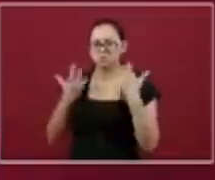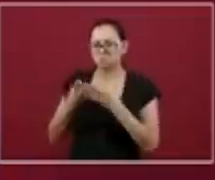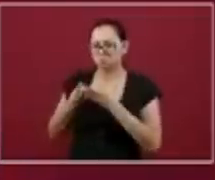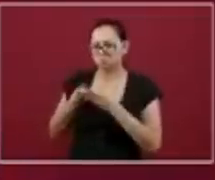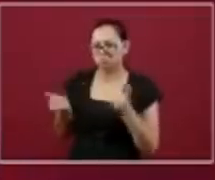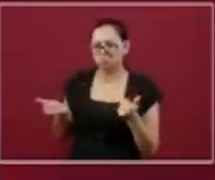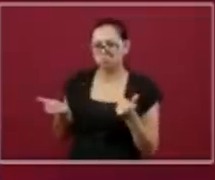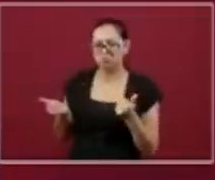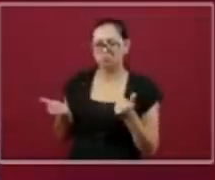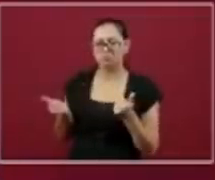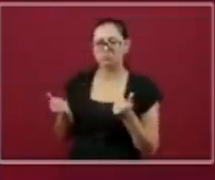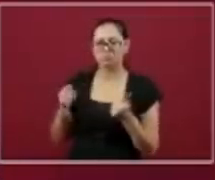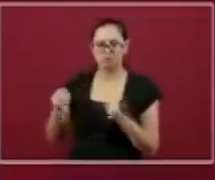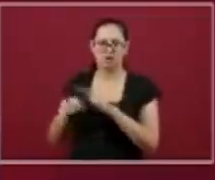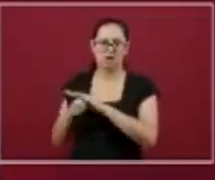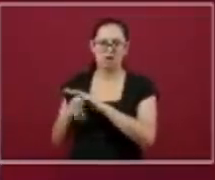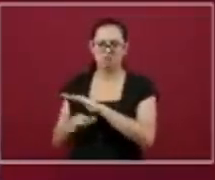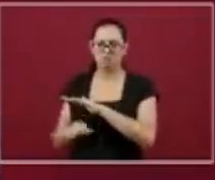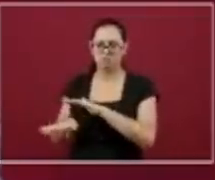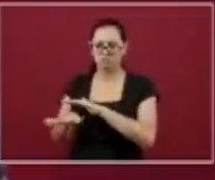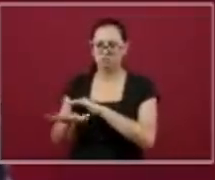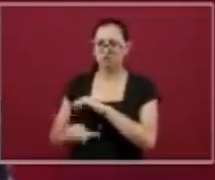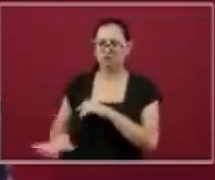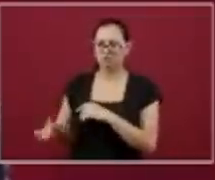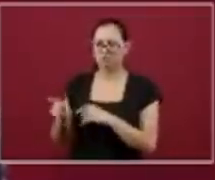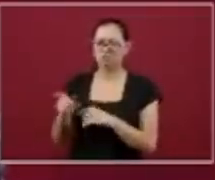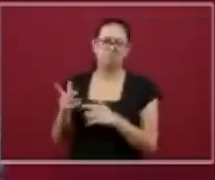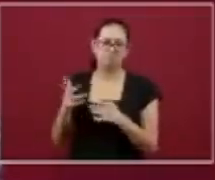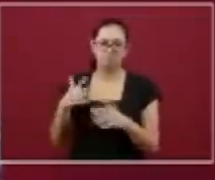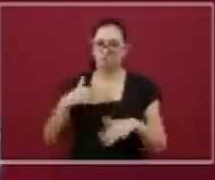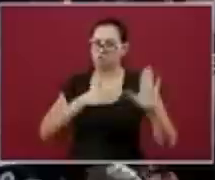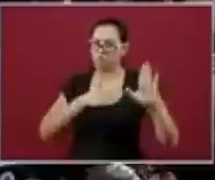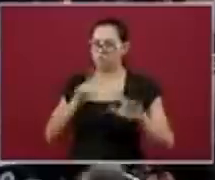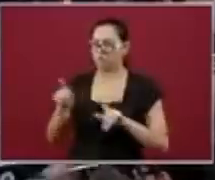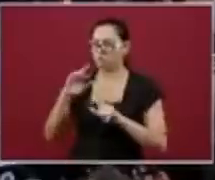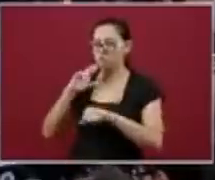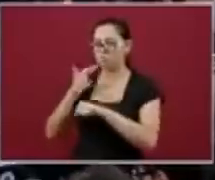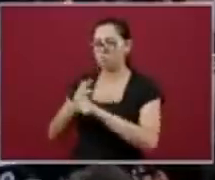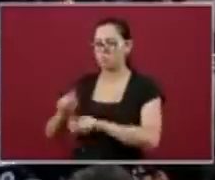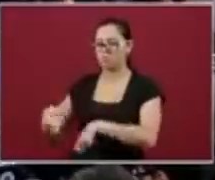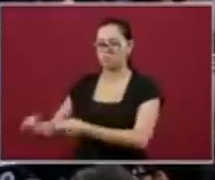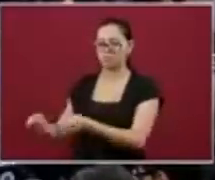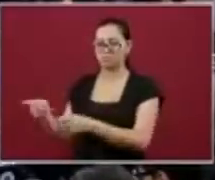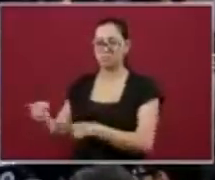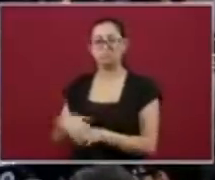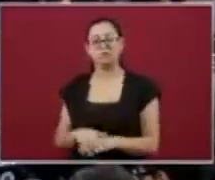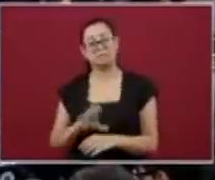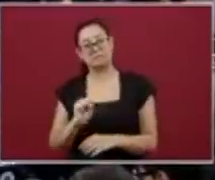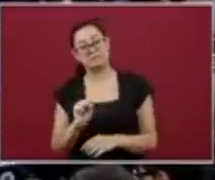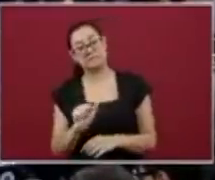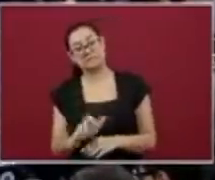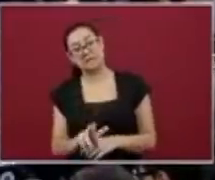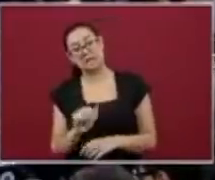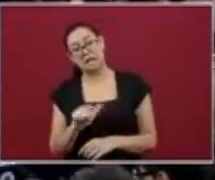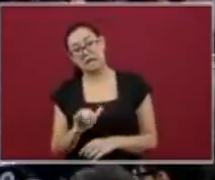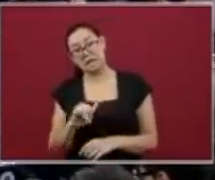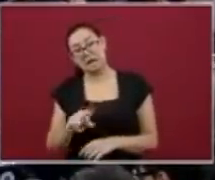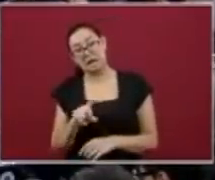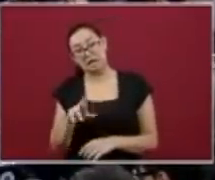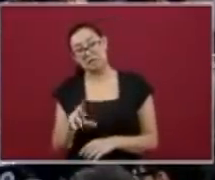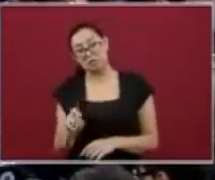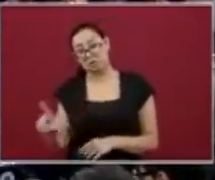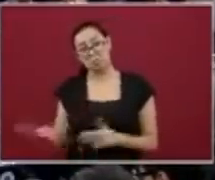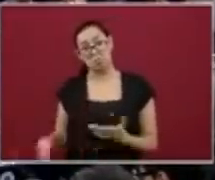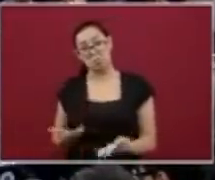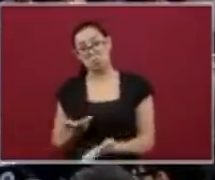desaparecidos de Ayotzinapa, y él lo está viendo. César Alejandro, entonces, preferentemente no debería de ser